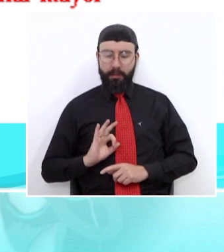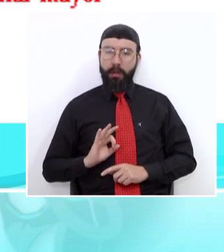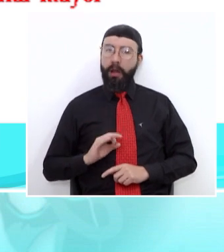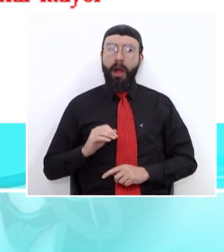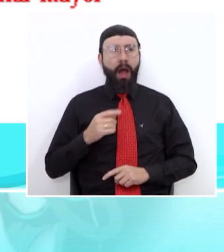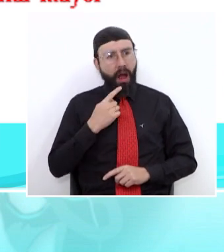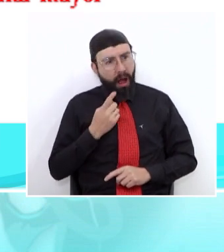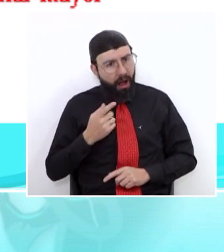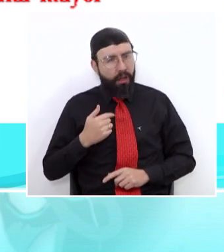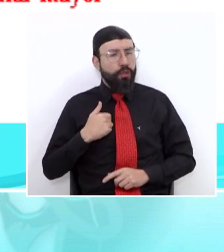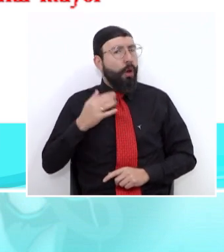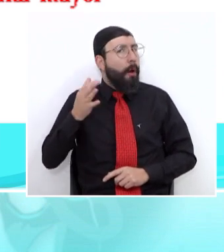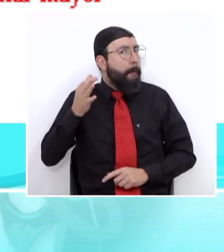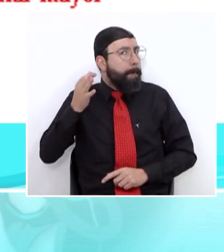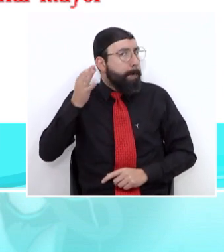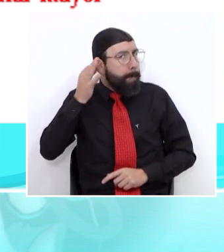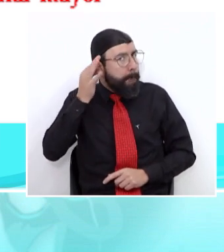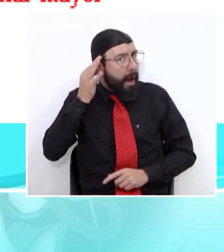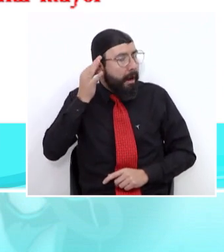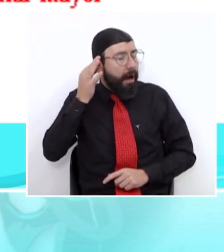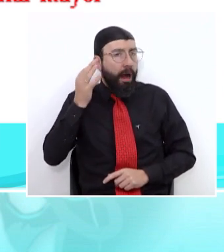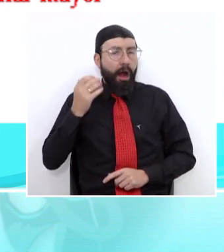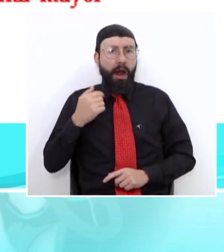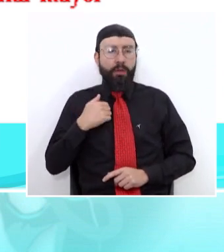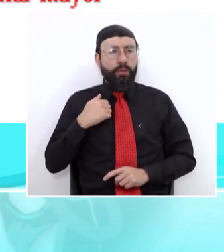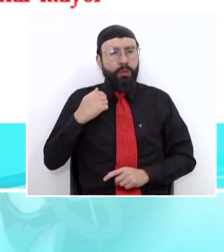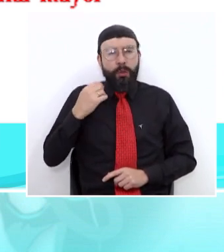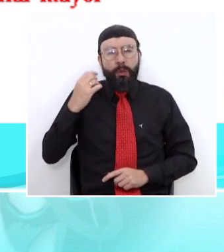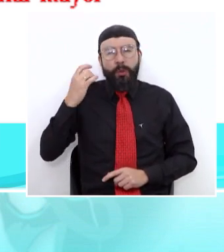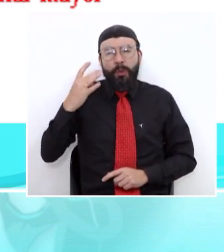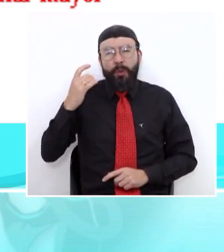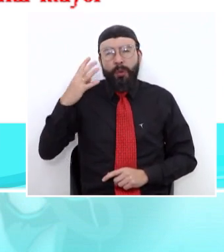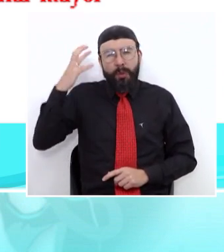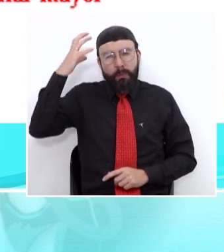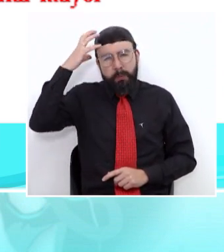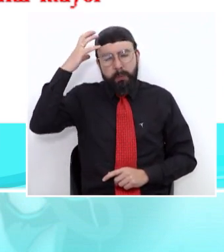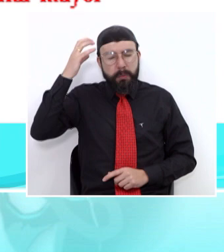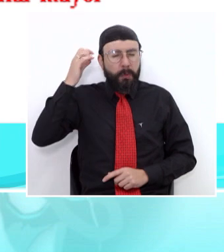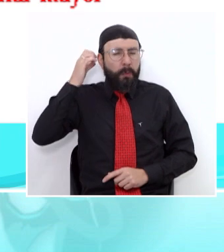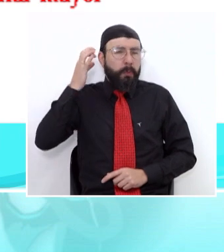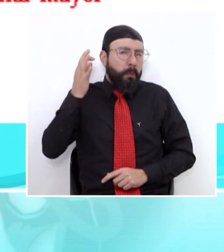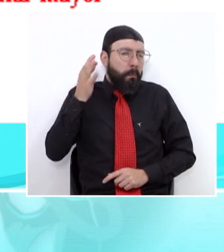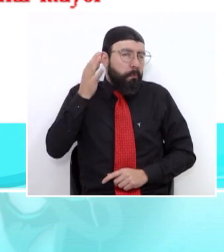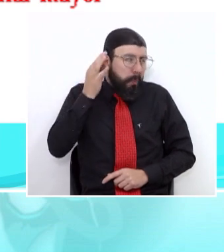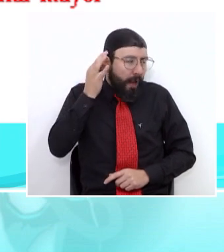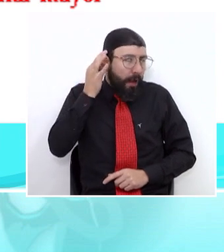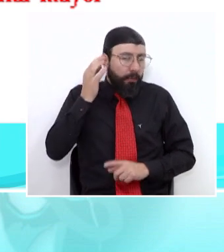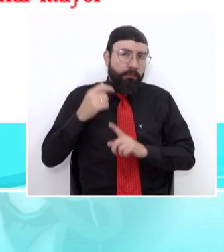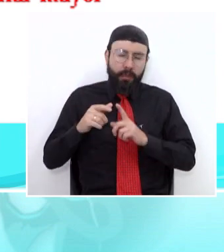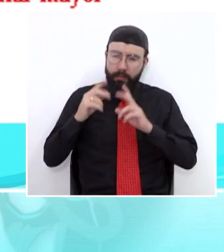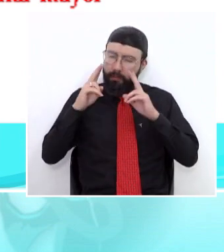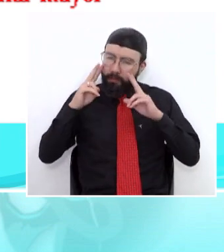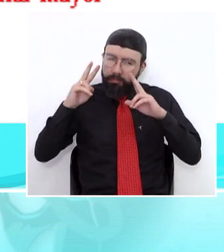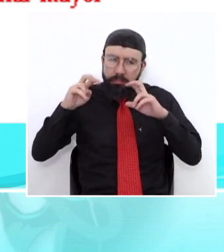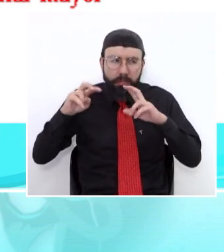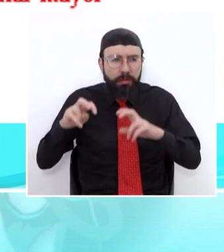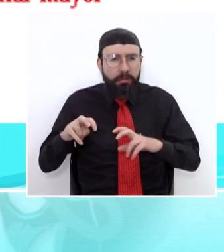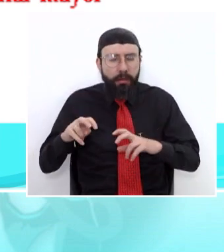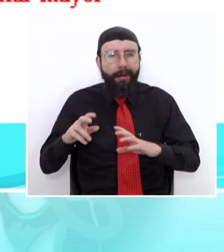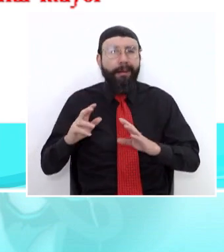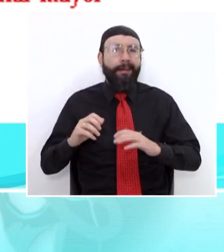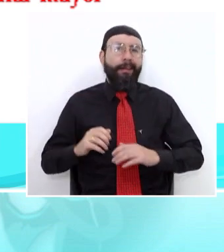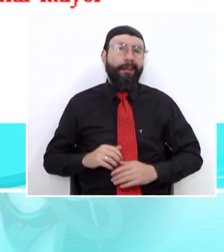el piercing, ¿no es cierto?, para la migraña, y resulta que cuando nos comenzamos a ver y nos damos cuenta, es